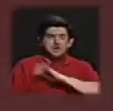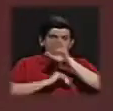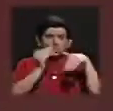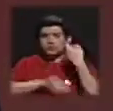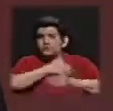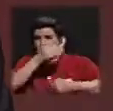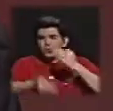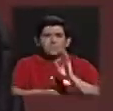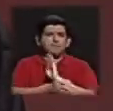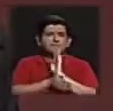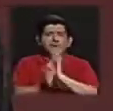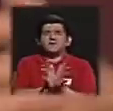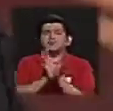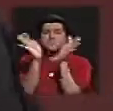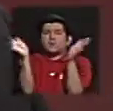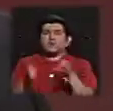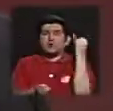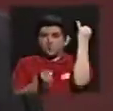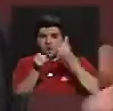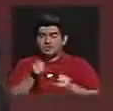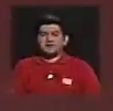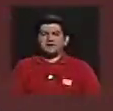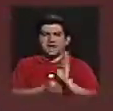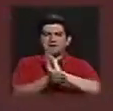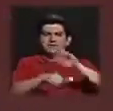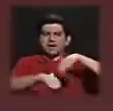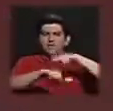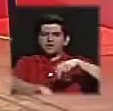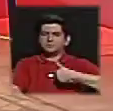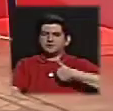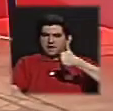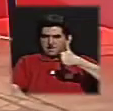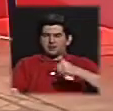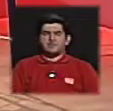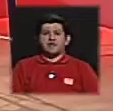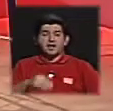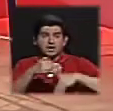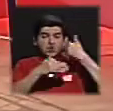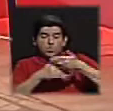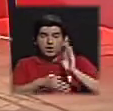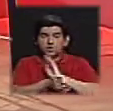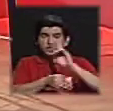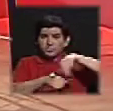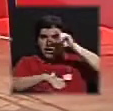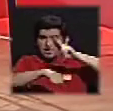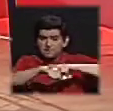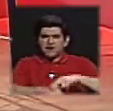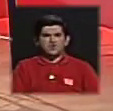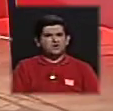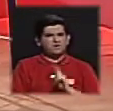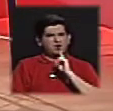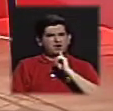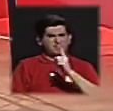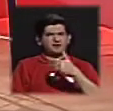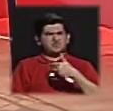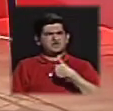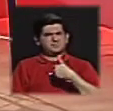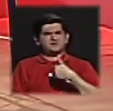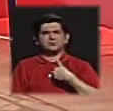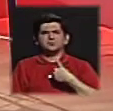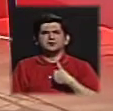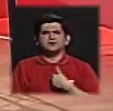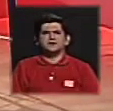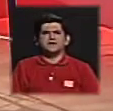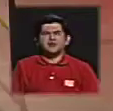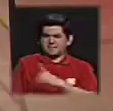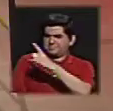gestión con los bancos públicos. Al final gana el Banco Nacional. Después del Banco Nacional me encuentro una declaración